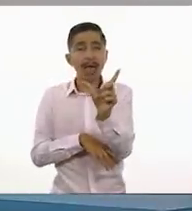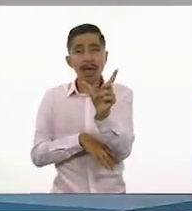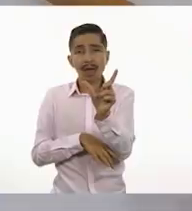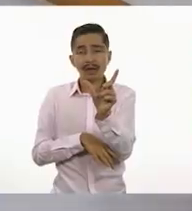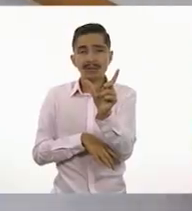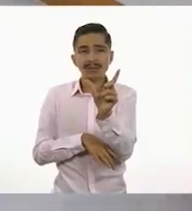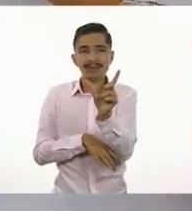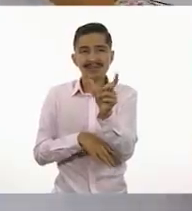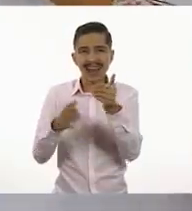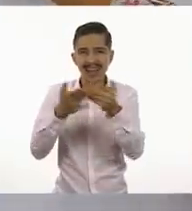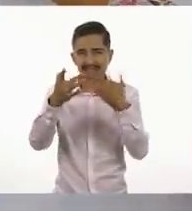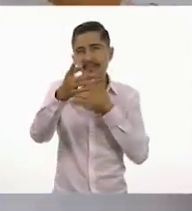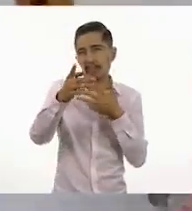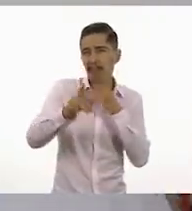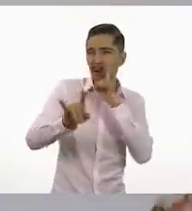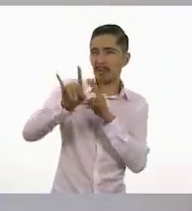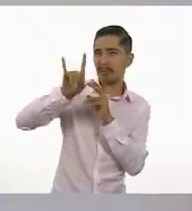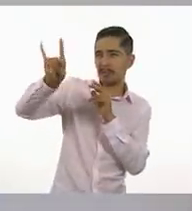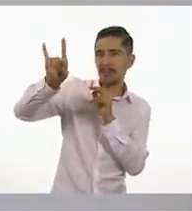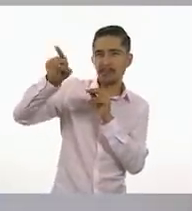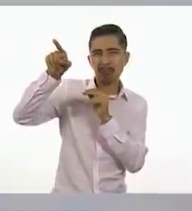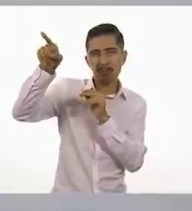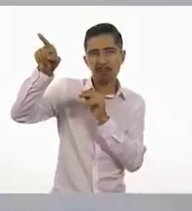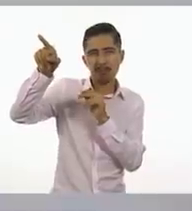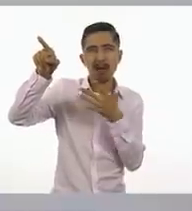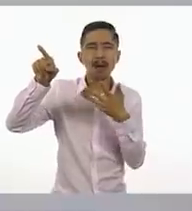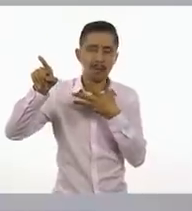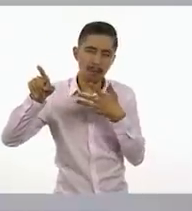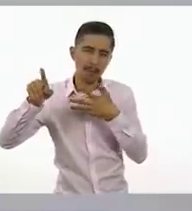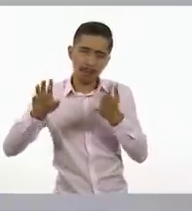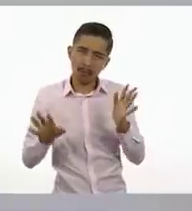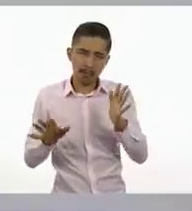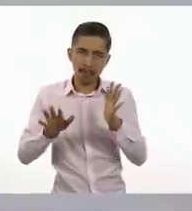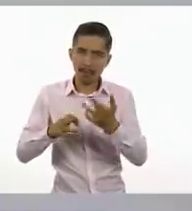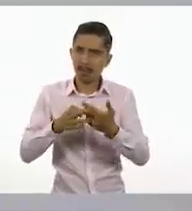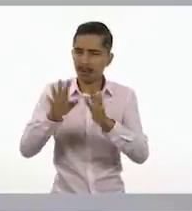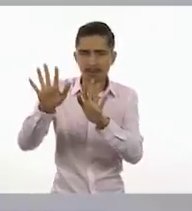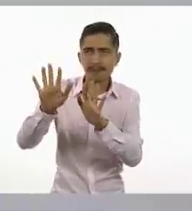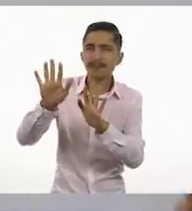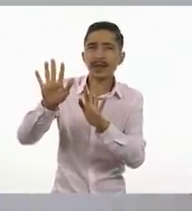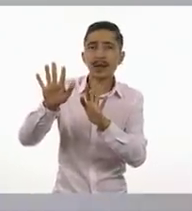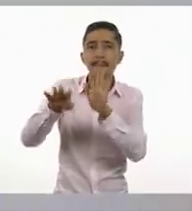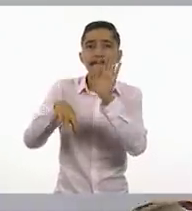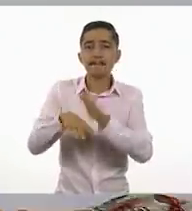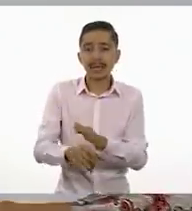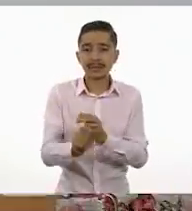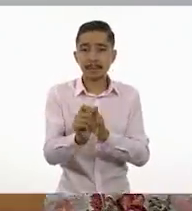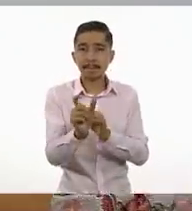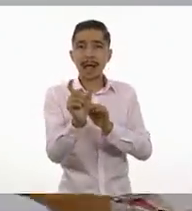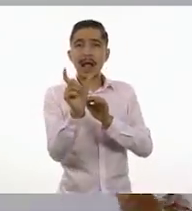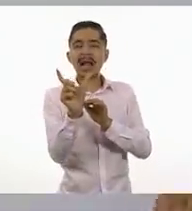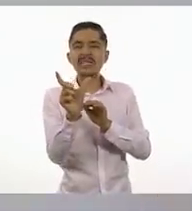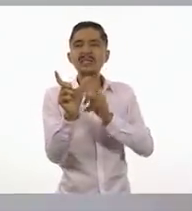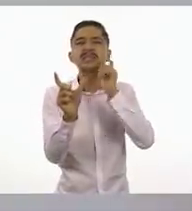también la tenemos aquí ya en nuestro pizarrón. Entonces vamos a tomar la de la escala más grande, que es la de